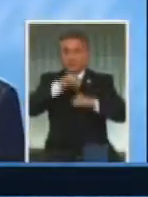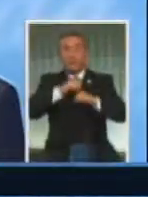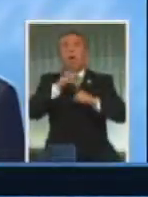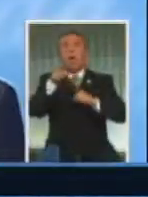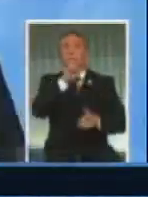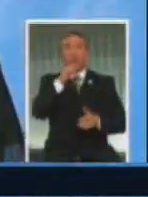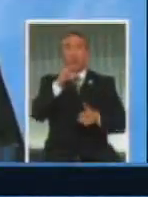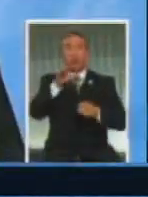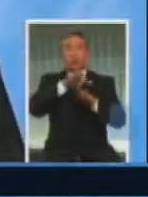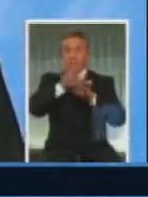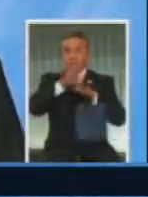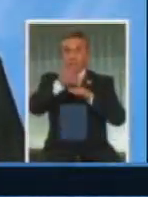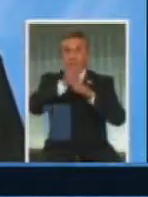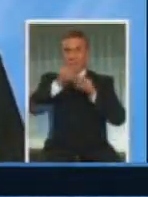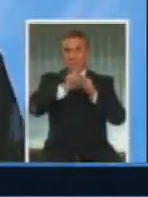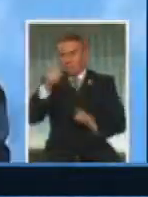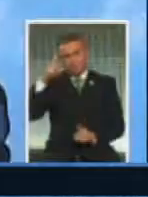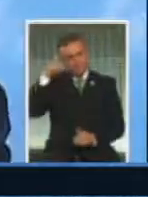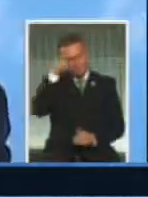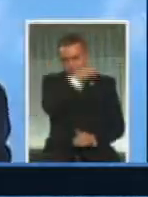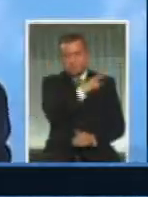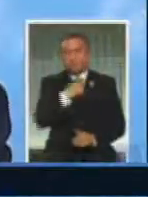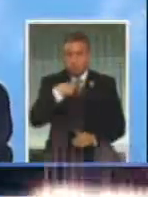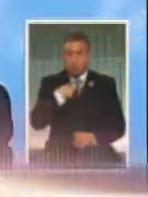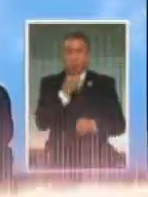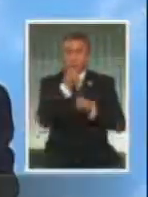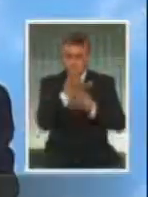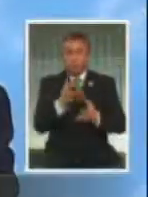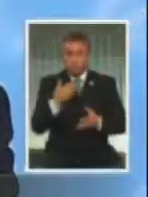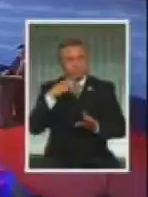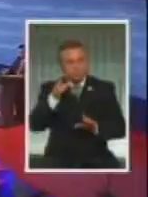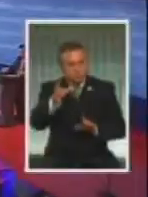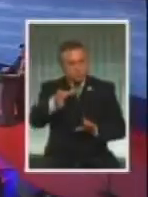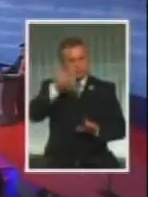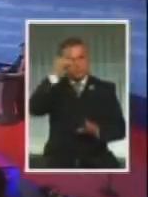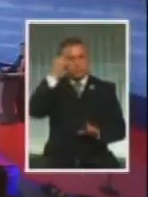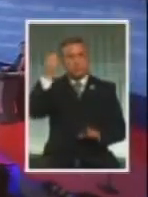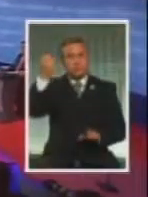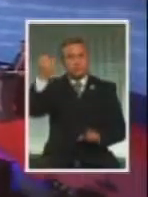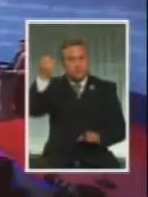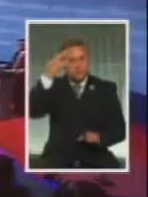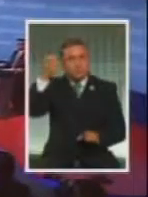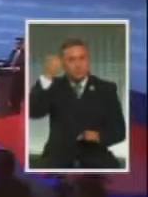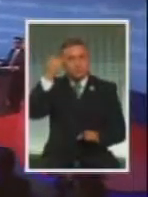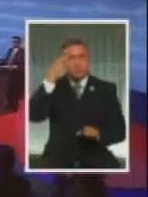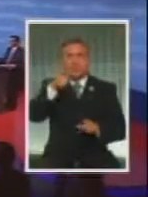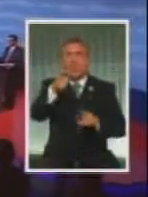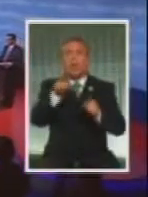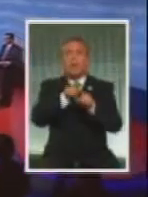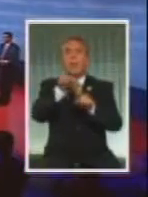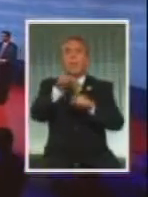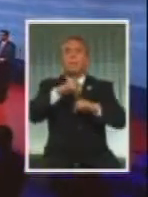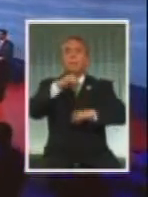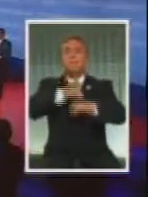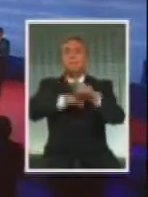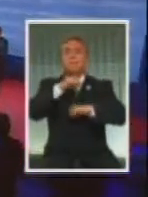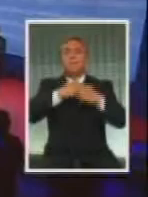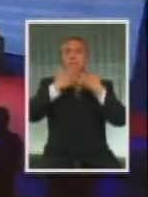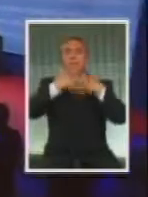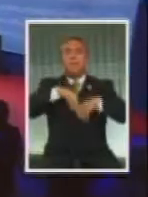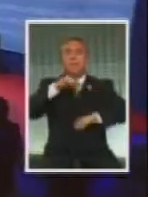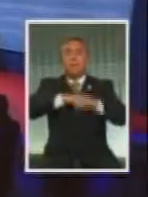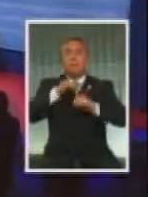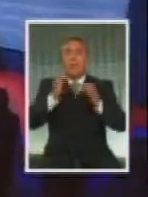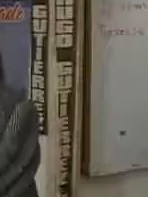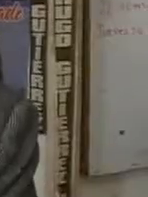debate presidencial televisivo. Sin embargo, cada representante local da como ganador del evento a su respectivo candidato a la moneda. En cuanto